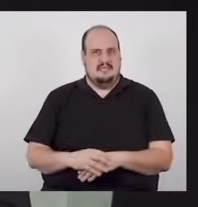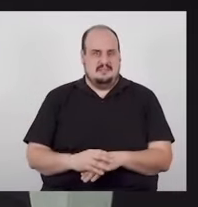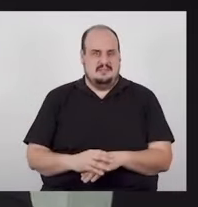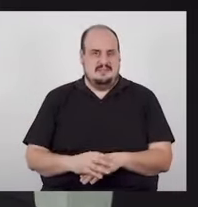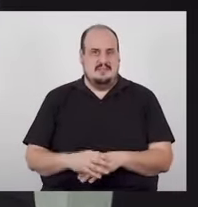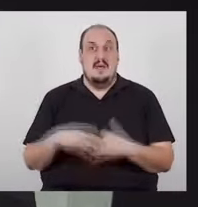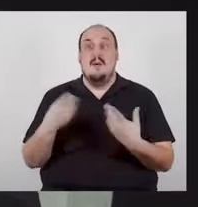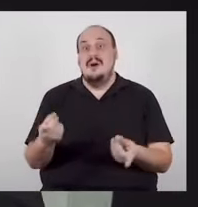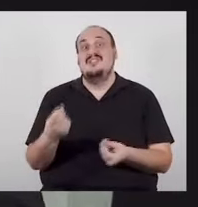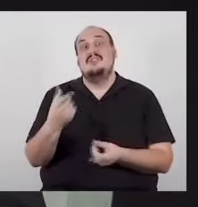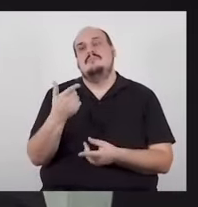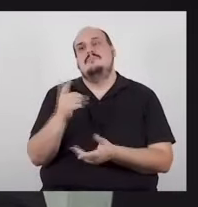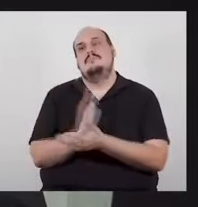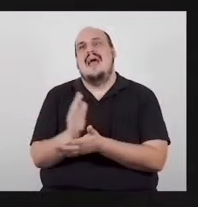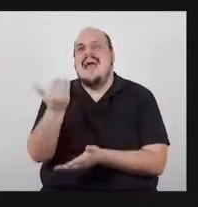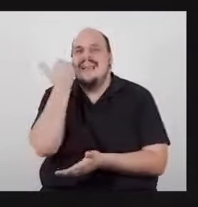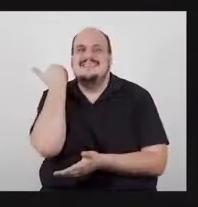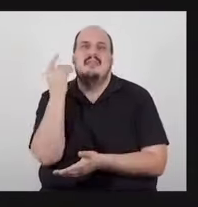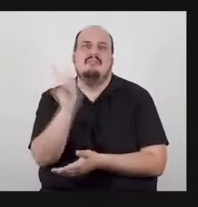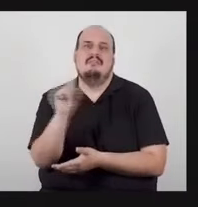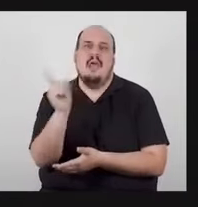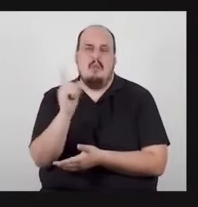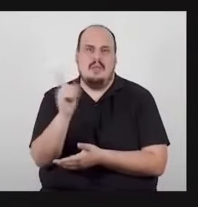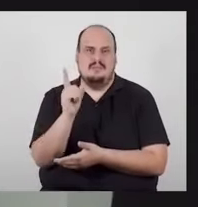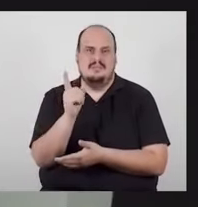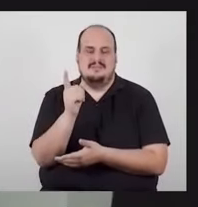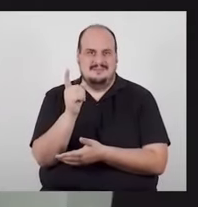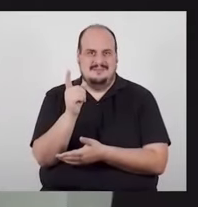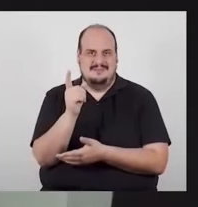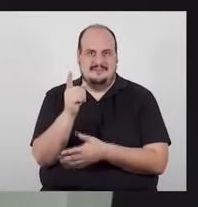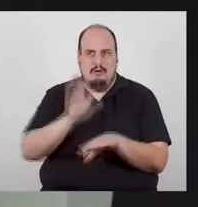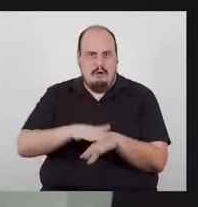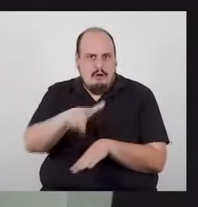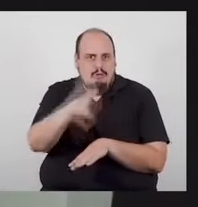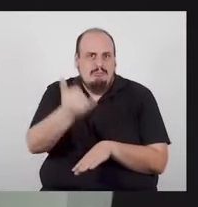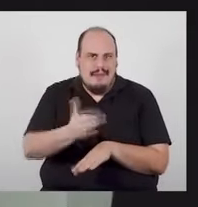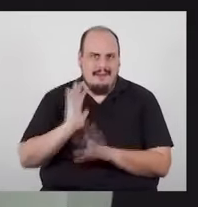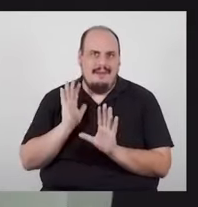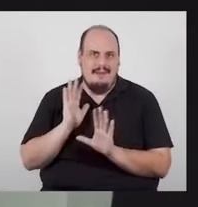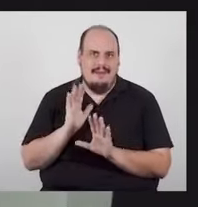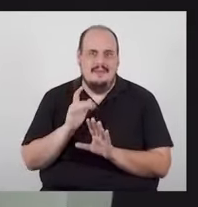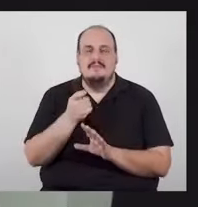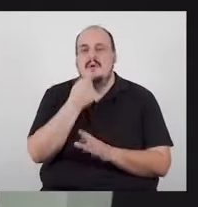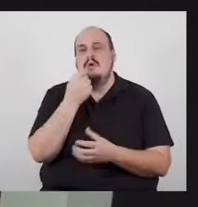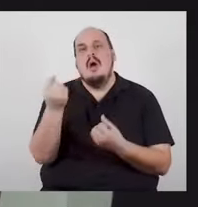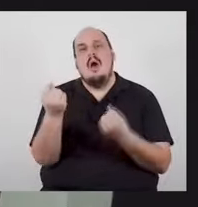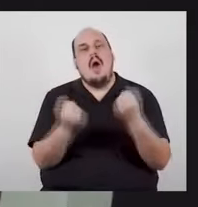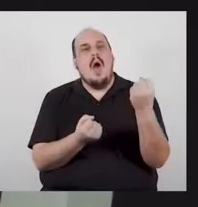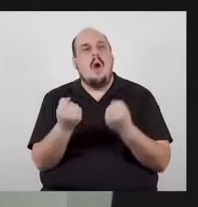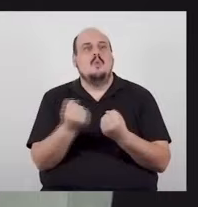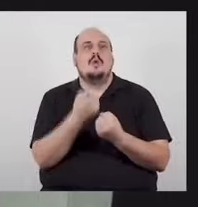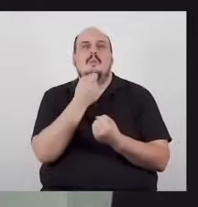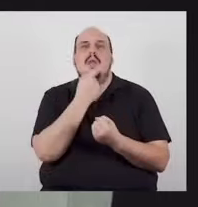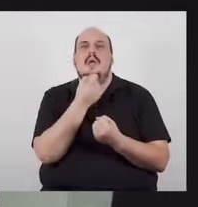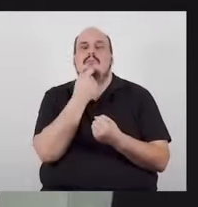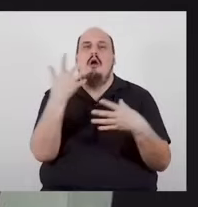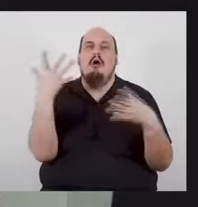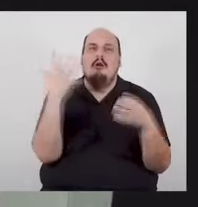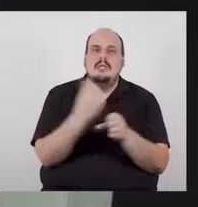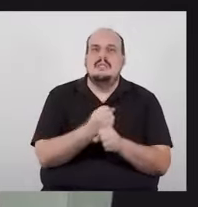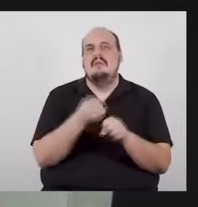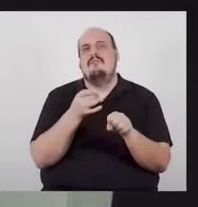virales y no son accidentes, porque se pueden prevenir que yo ponga tecnología en los vehículos, no sé, de transporte público